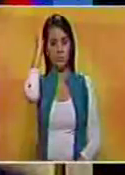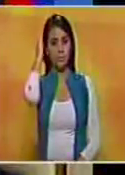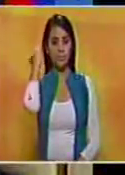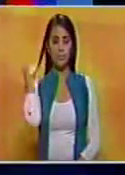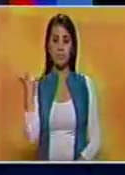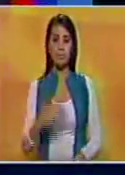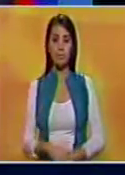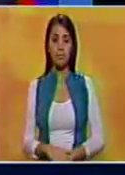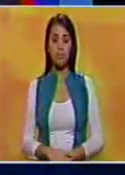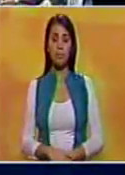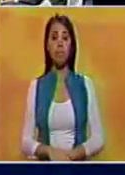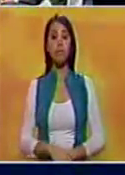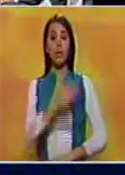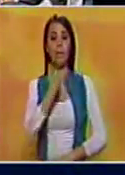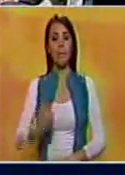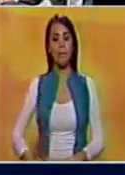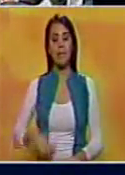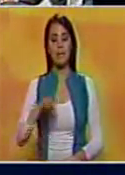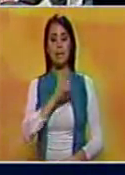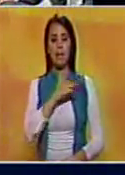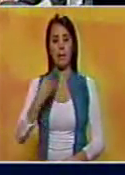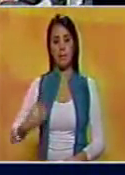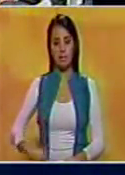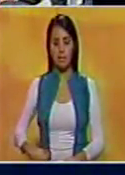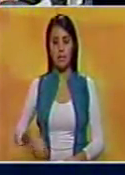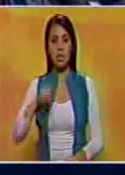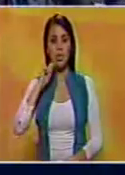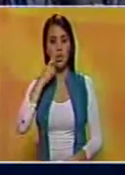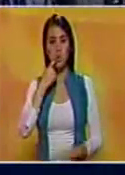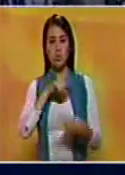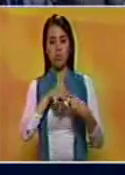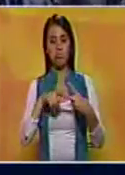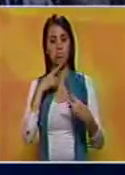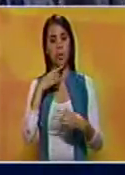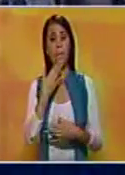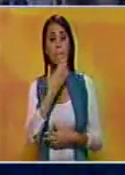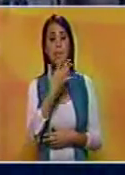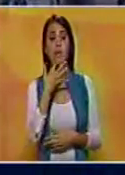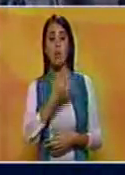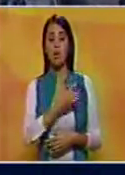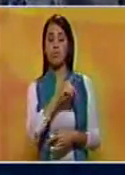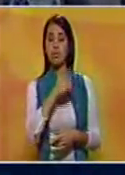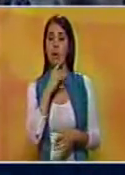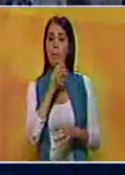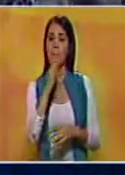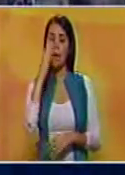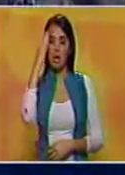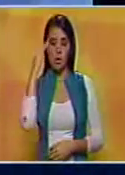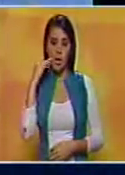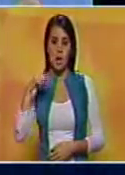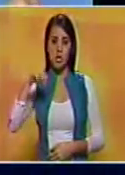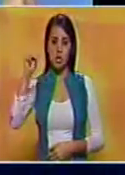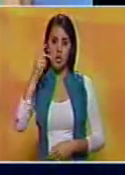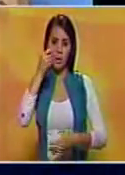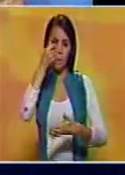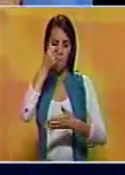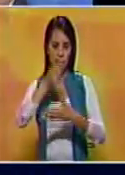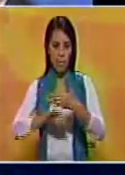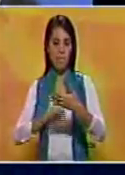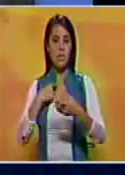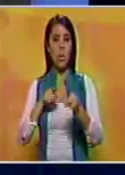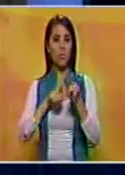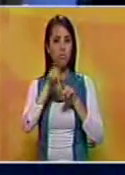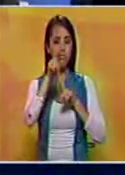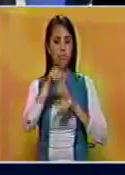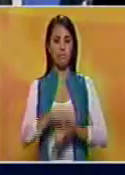Los presidentes de China, Xi Jinping, y Rusia, Vladimir Putin, pidieron garantías para Corea del Norte a cambio de su desnuclearización.